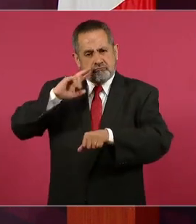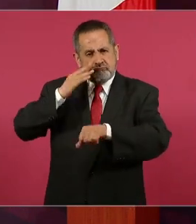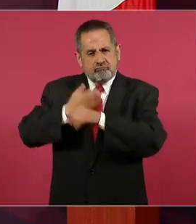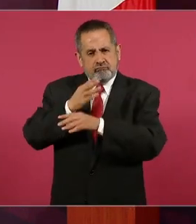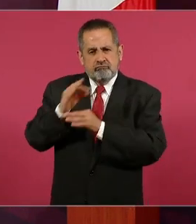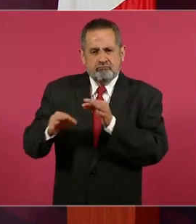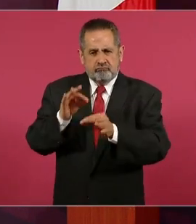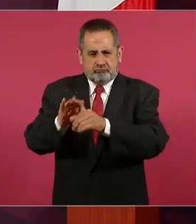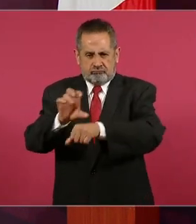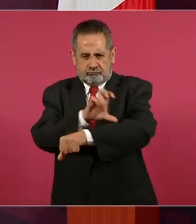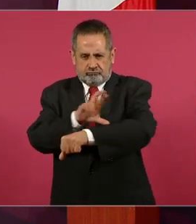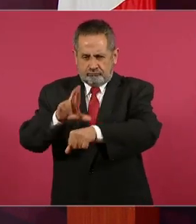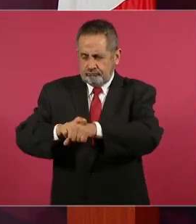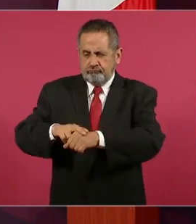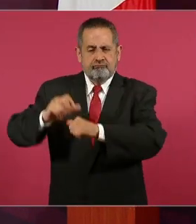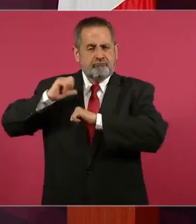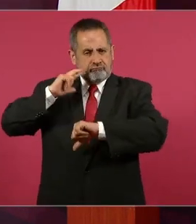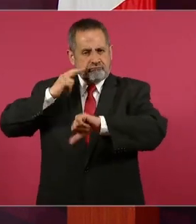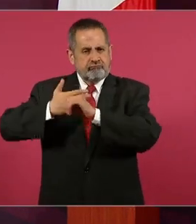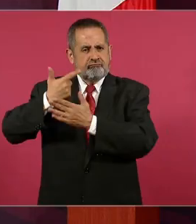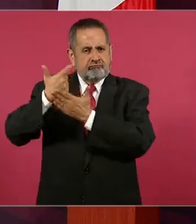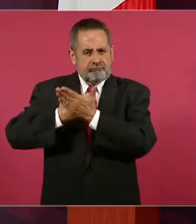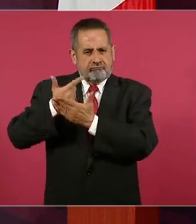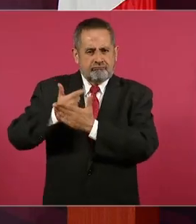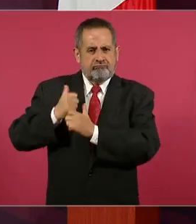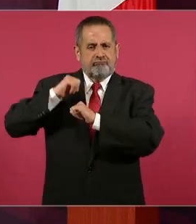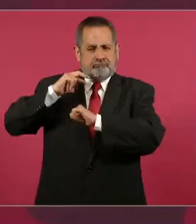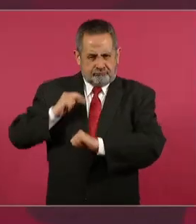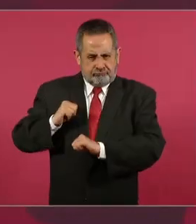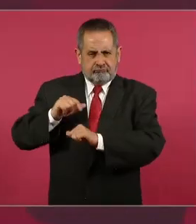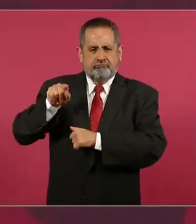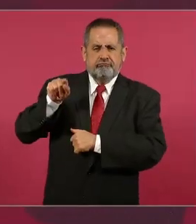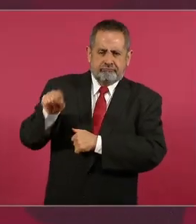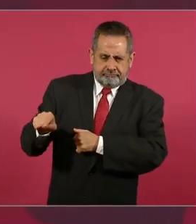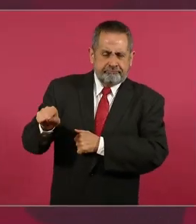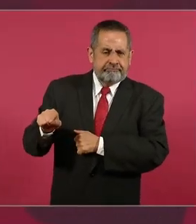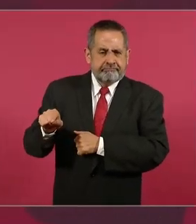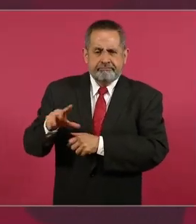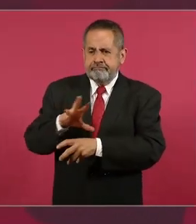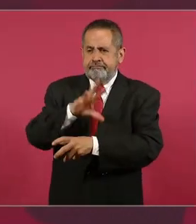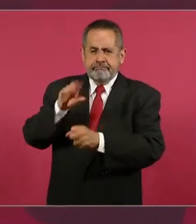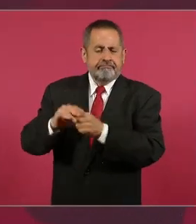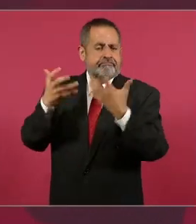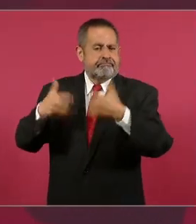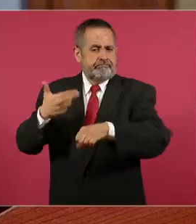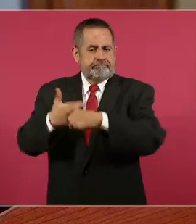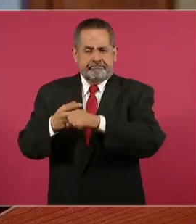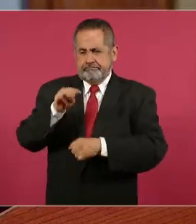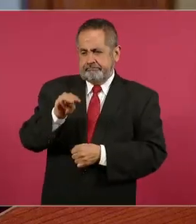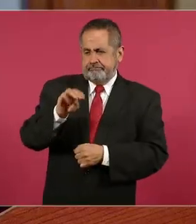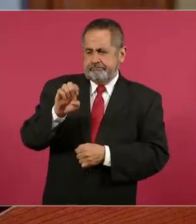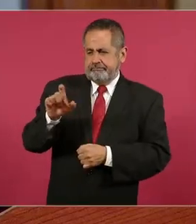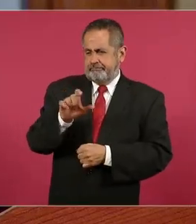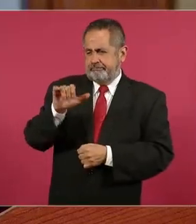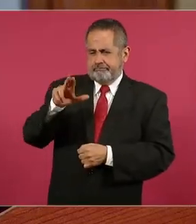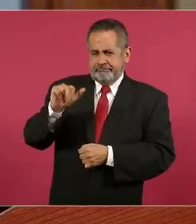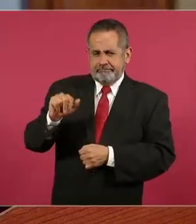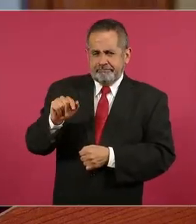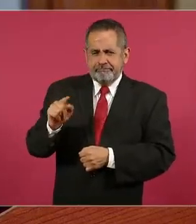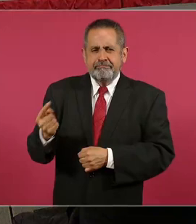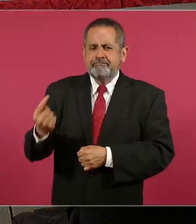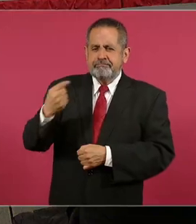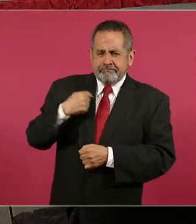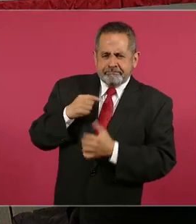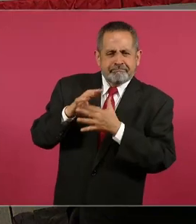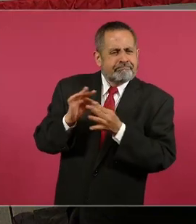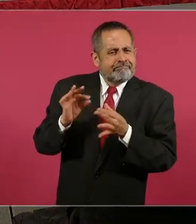responsable, coordinador, gerente de toda esta empresa, nos